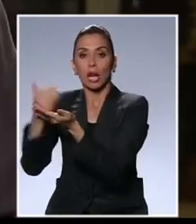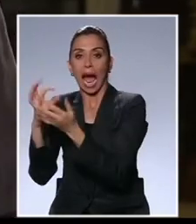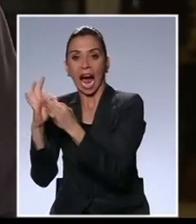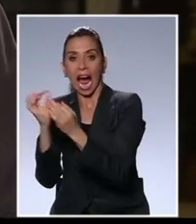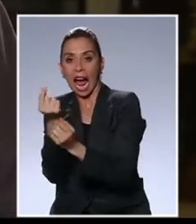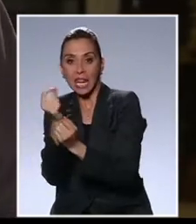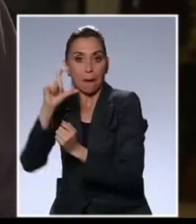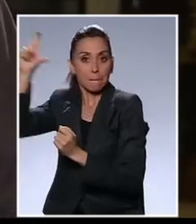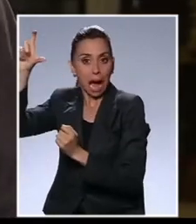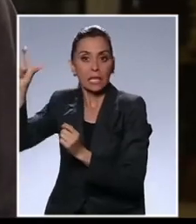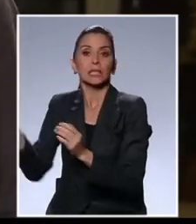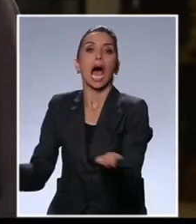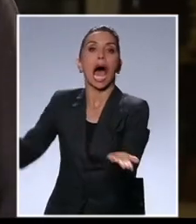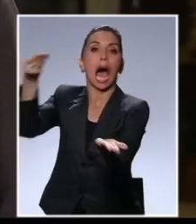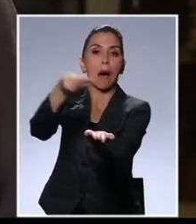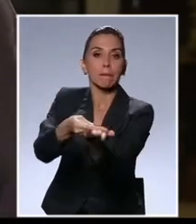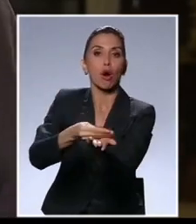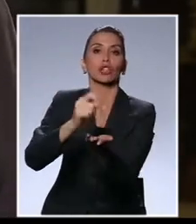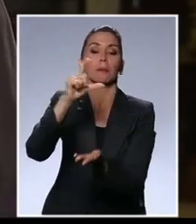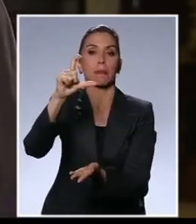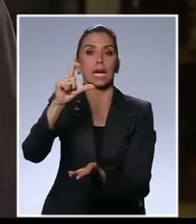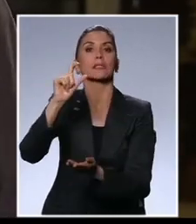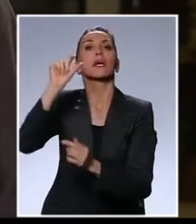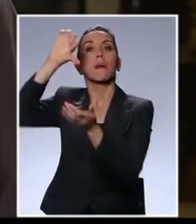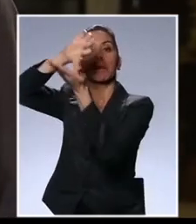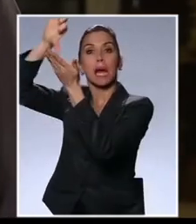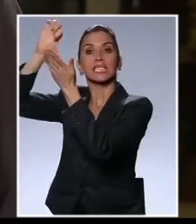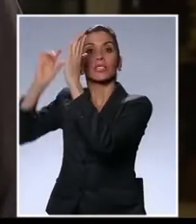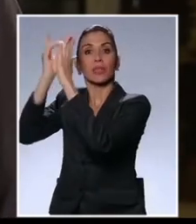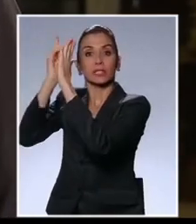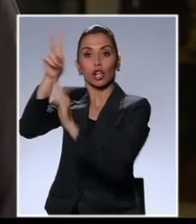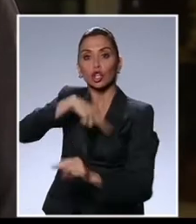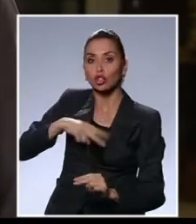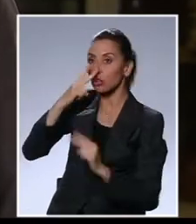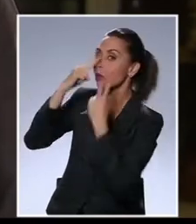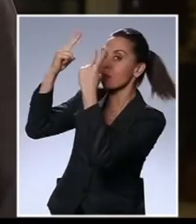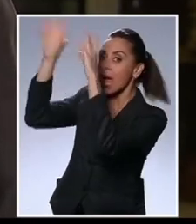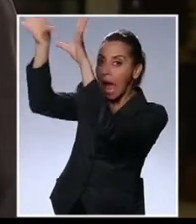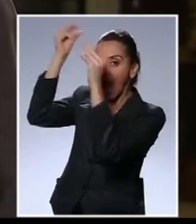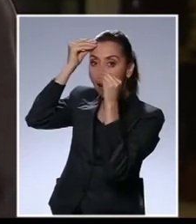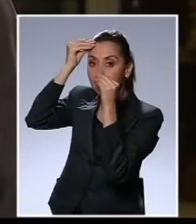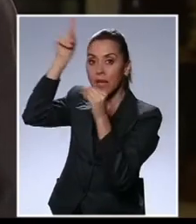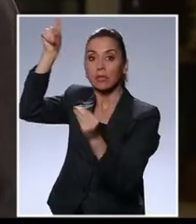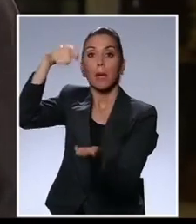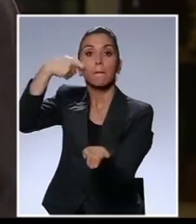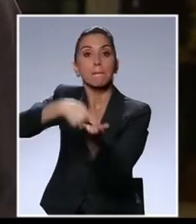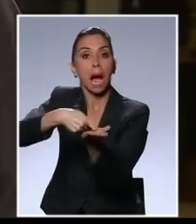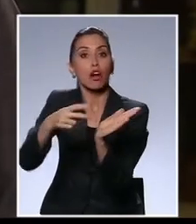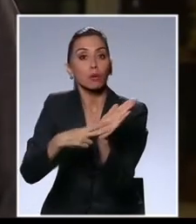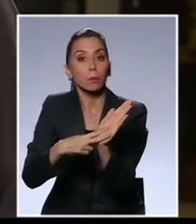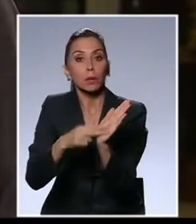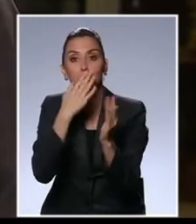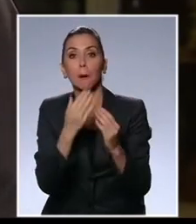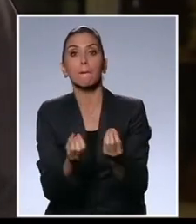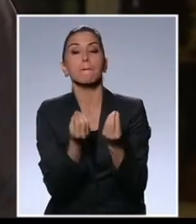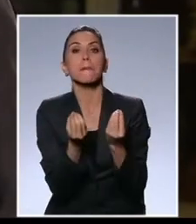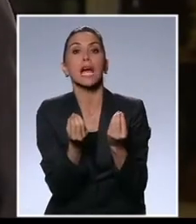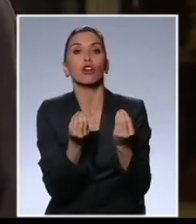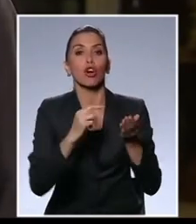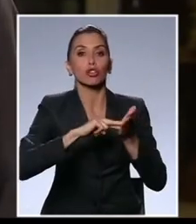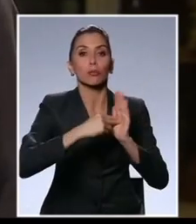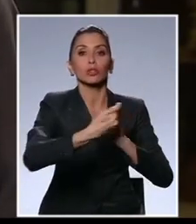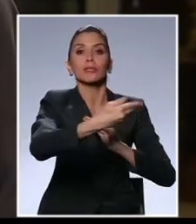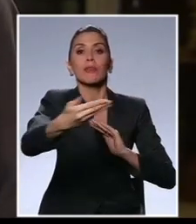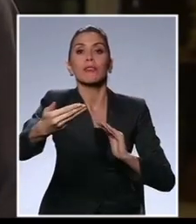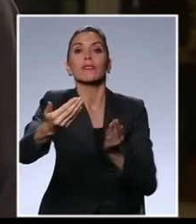aportarán más debemos aprender de los países desarrollados en los cuales el pago de impuestos permite mejorar la distribución